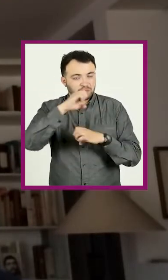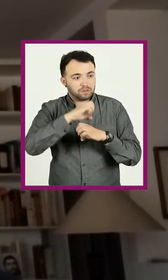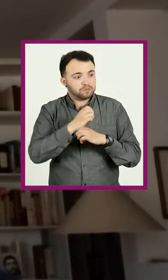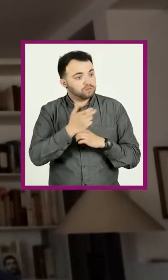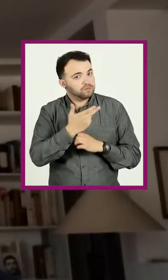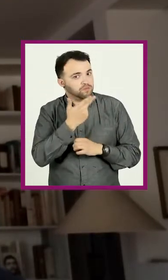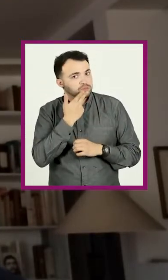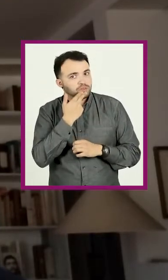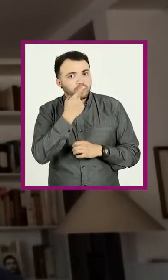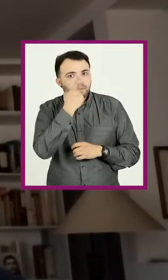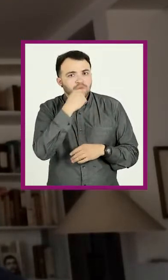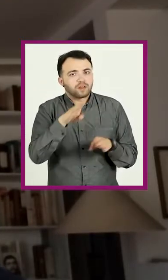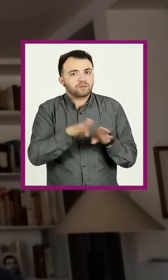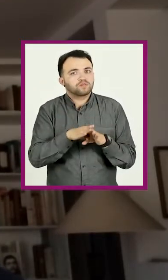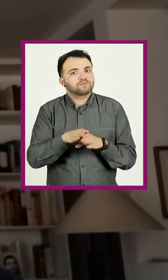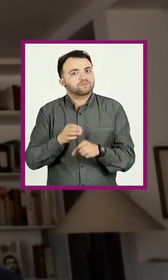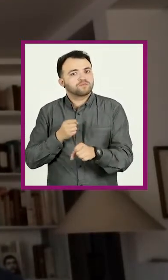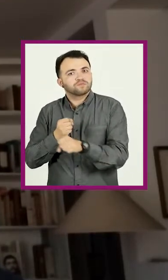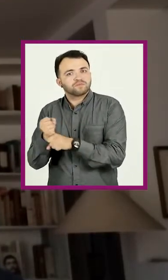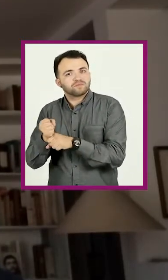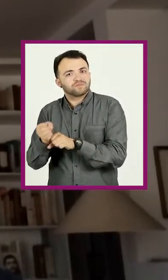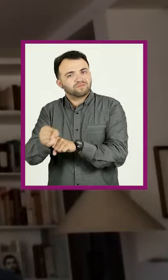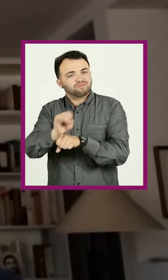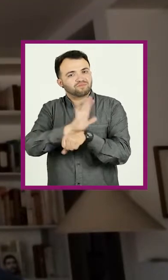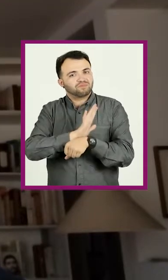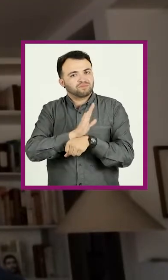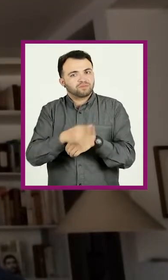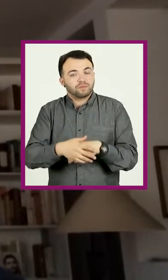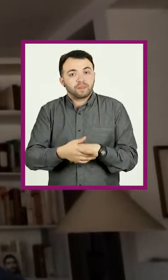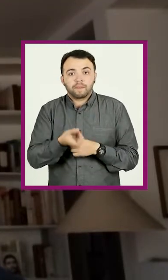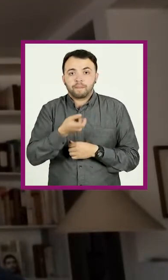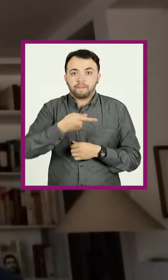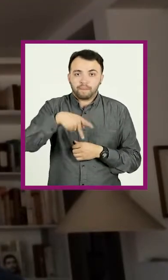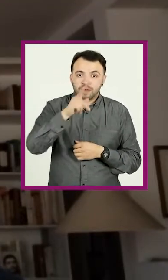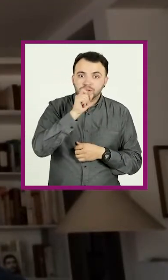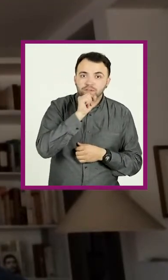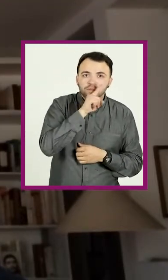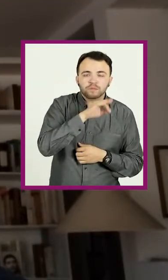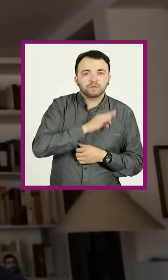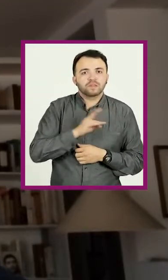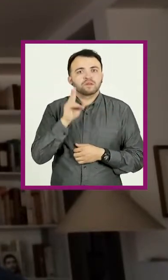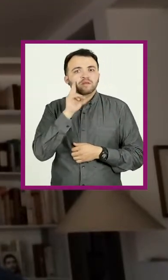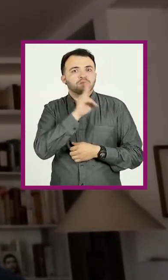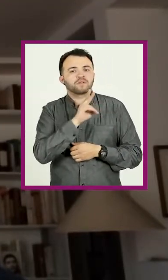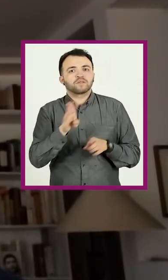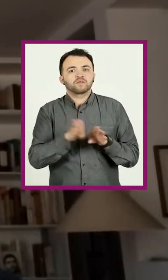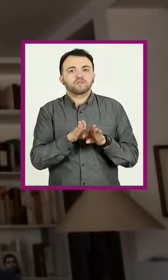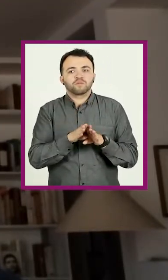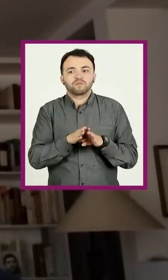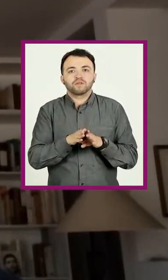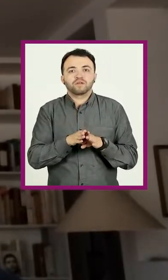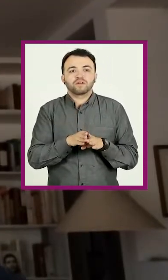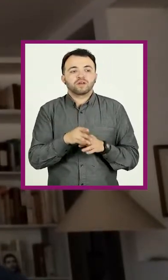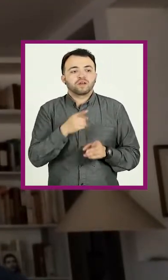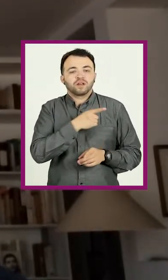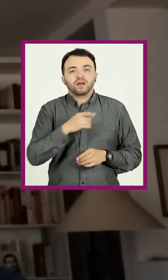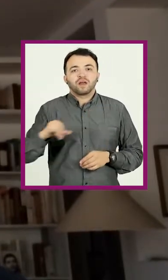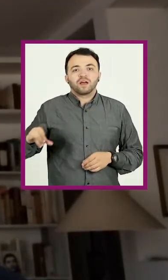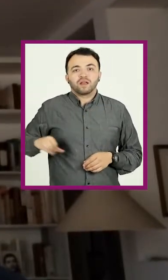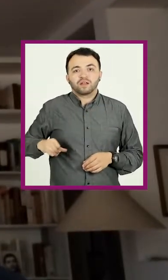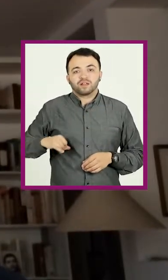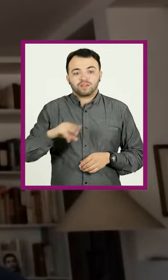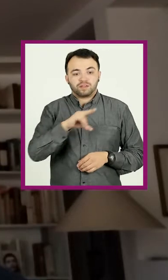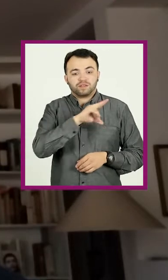iniciativa privada es útil para combatir la pandemia, pero al mismo tiempo podemos ver